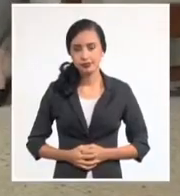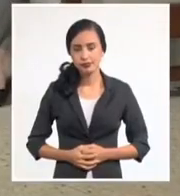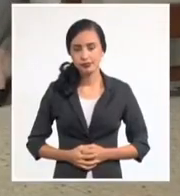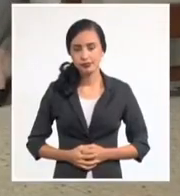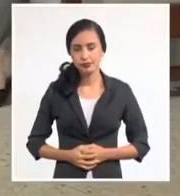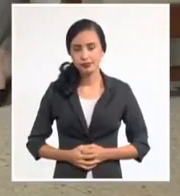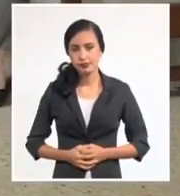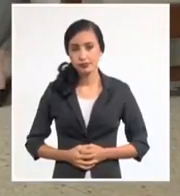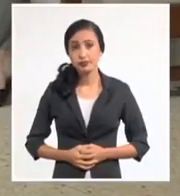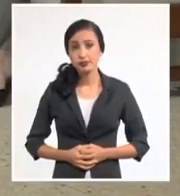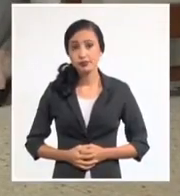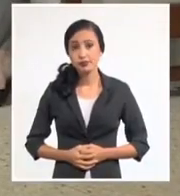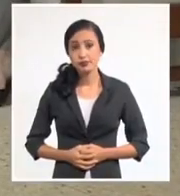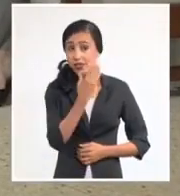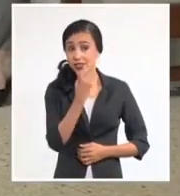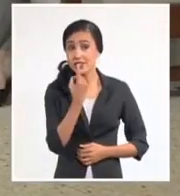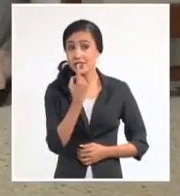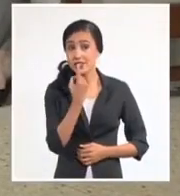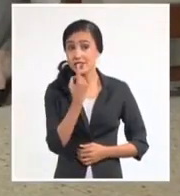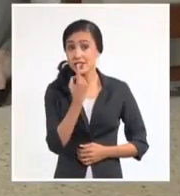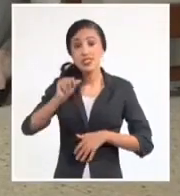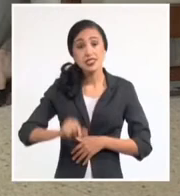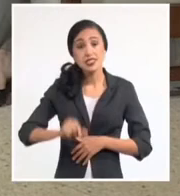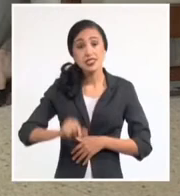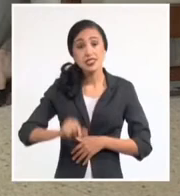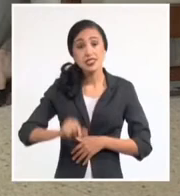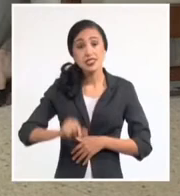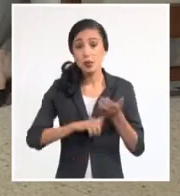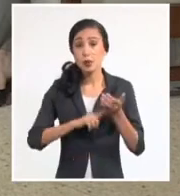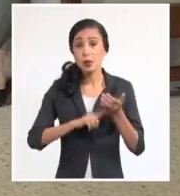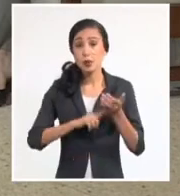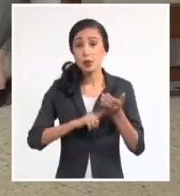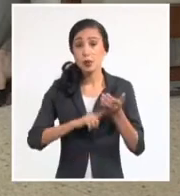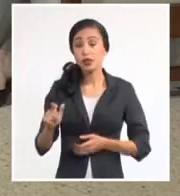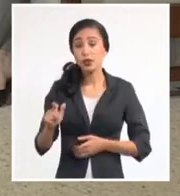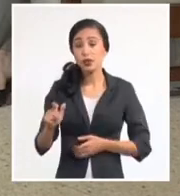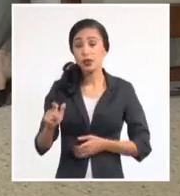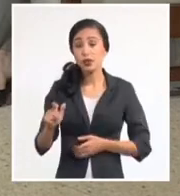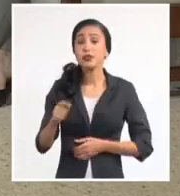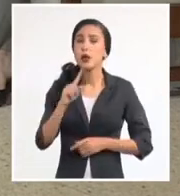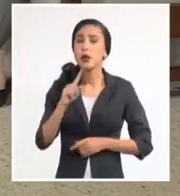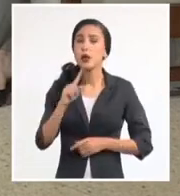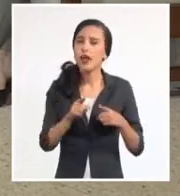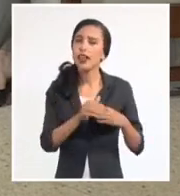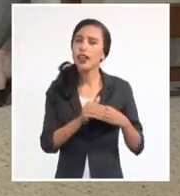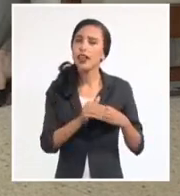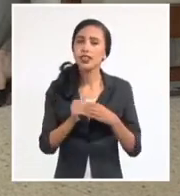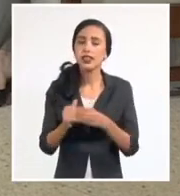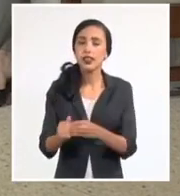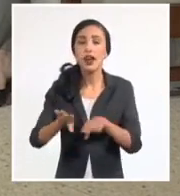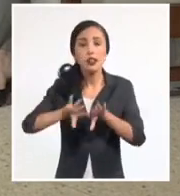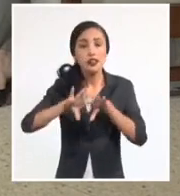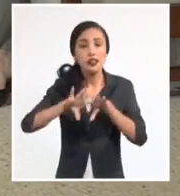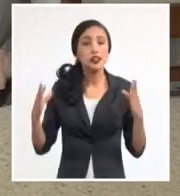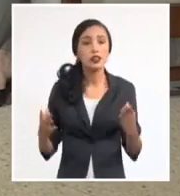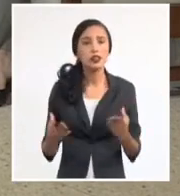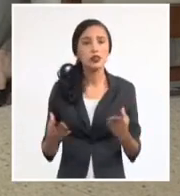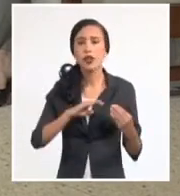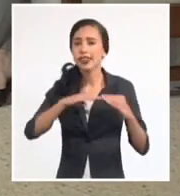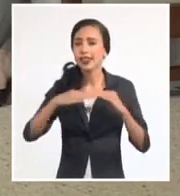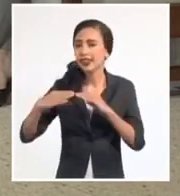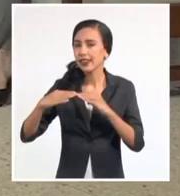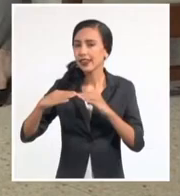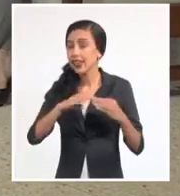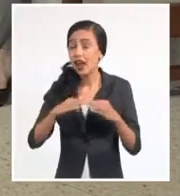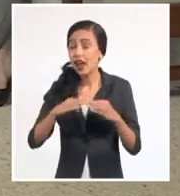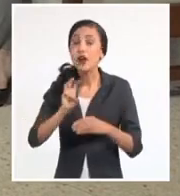Las palabras del primer secretario del Comité Central del Partido Comunista de Cuba, siendo guía también de todos estos debates en este tercer